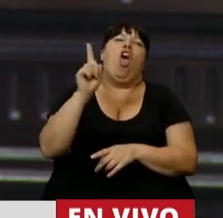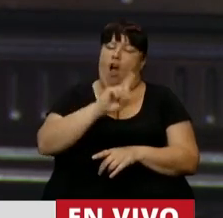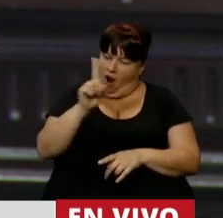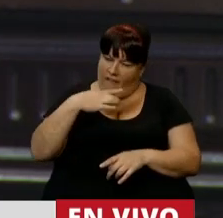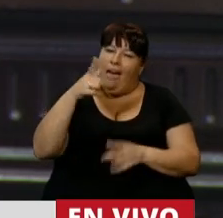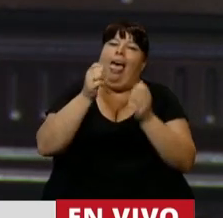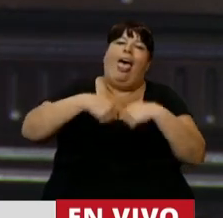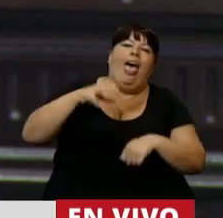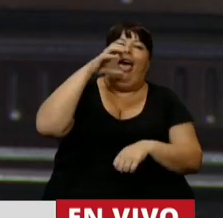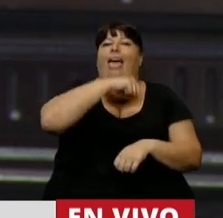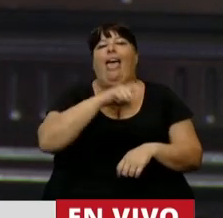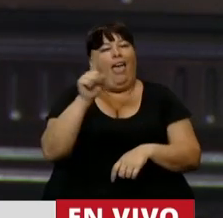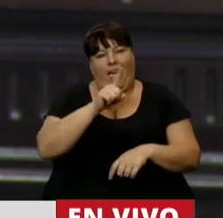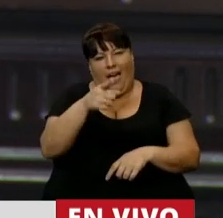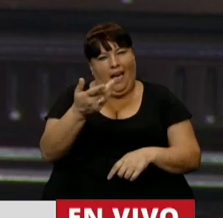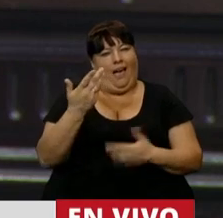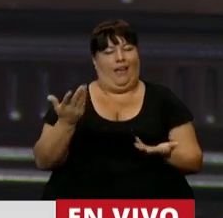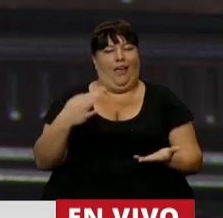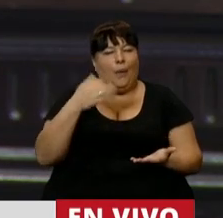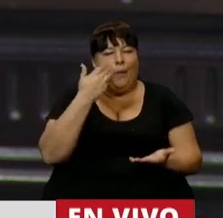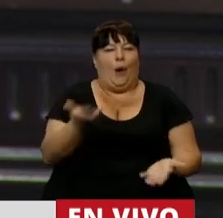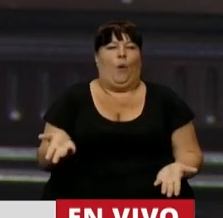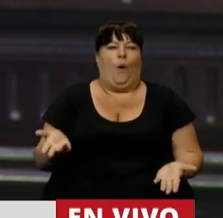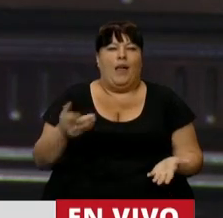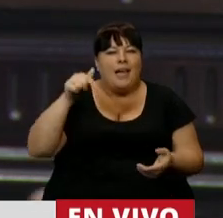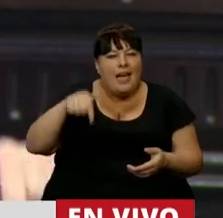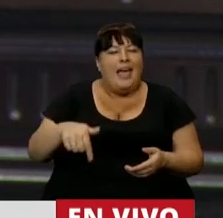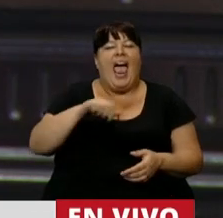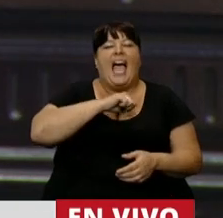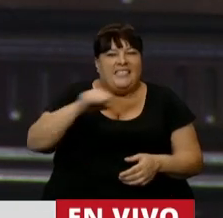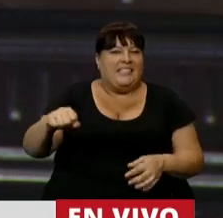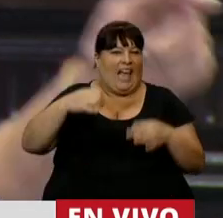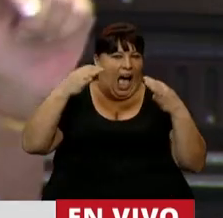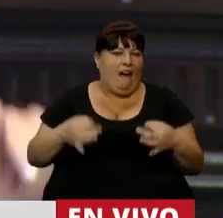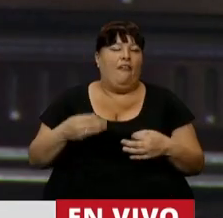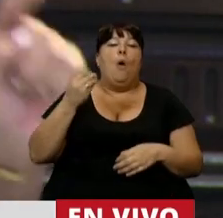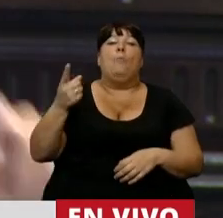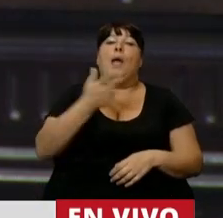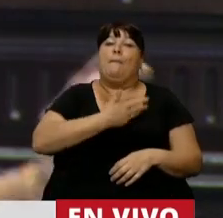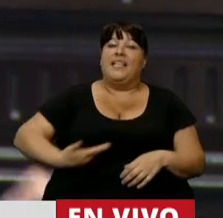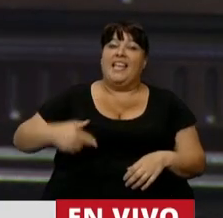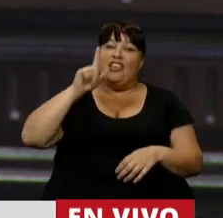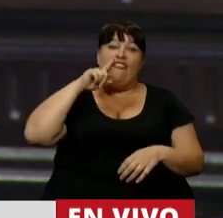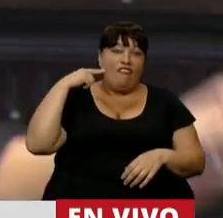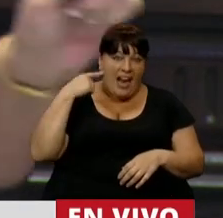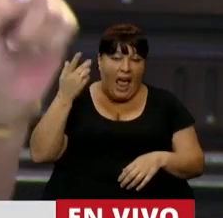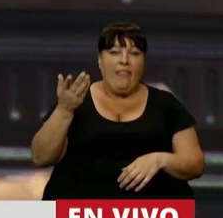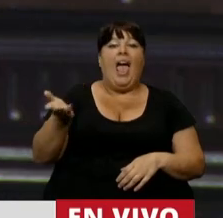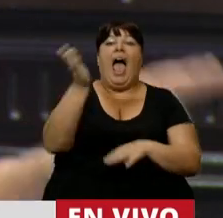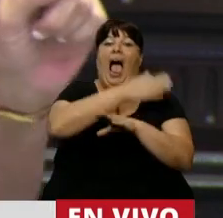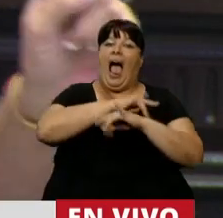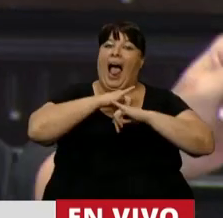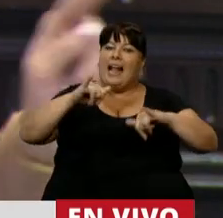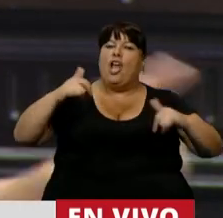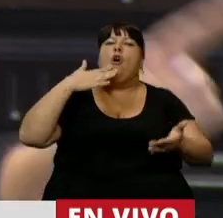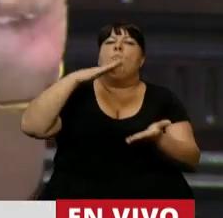no lo oculten, no les dé vergüenza. Estamos frente a una estafa porque el presidente Alberto Fernández en la